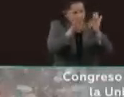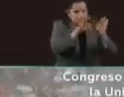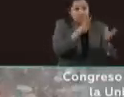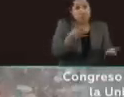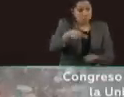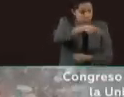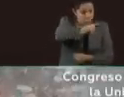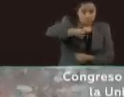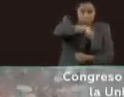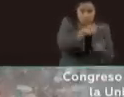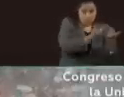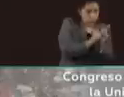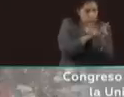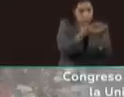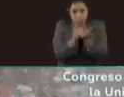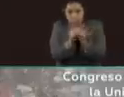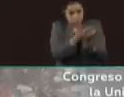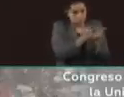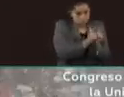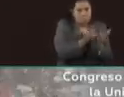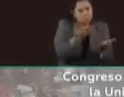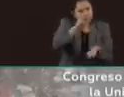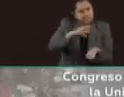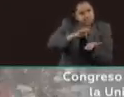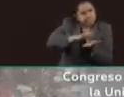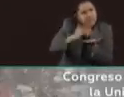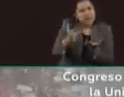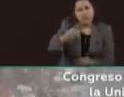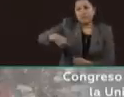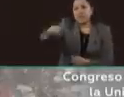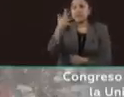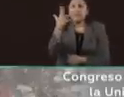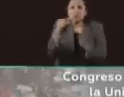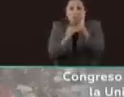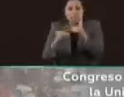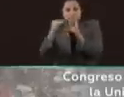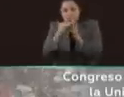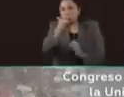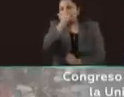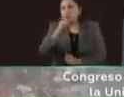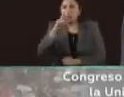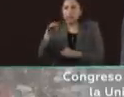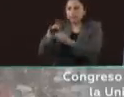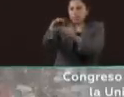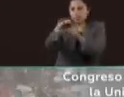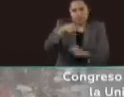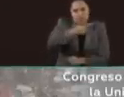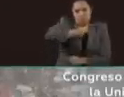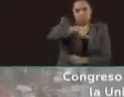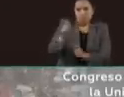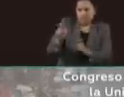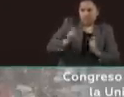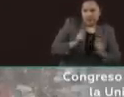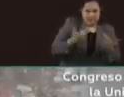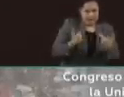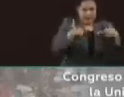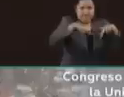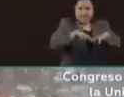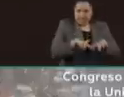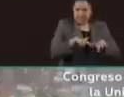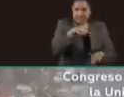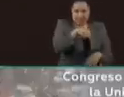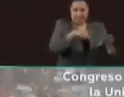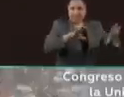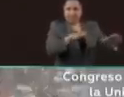de mexicanas y mexicanos que votaron por nosotros para representarles en el Congreso de la Unión. A ellos y a todo el pueblo de